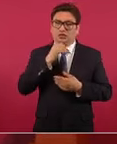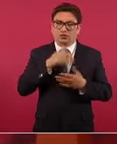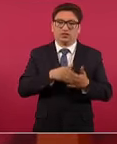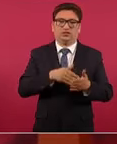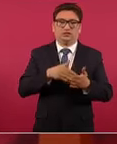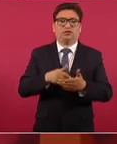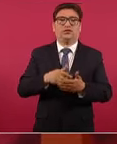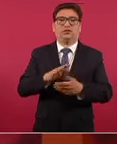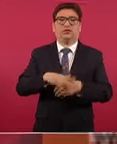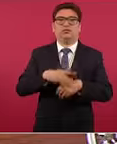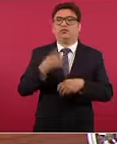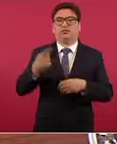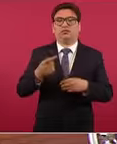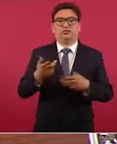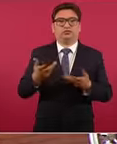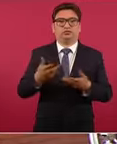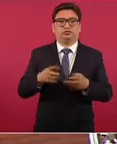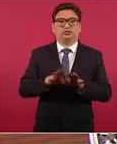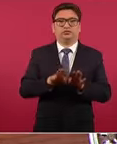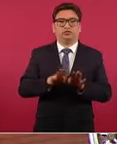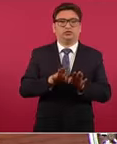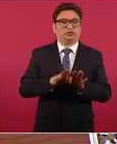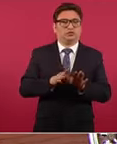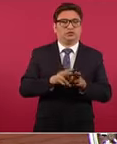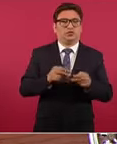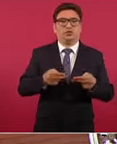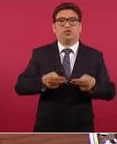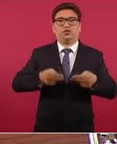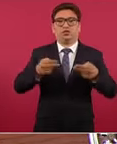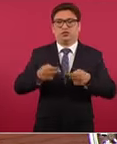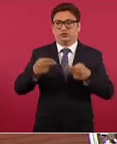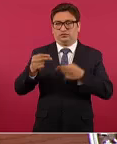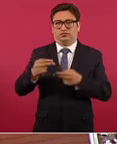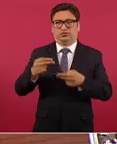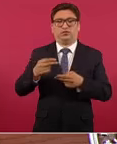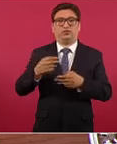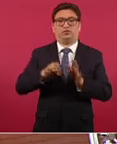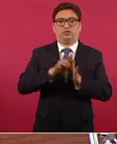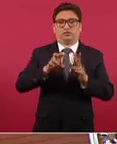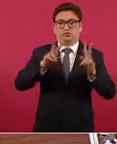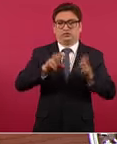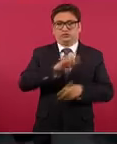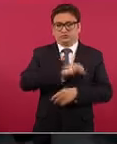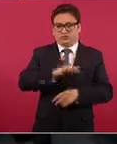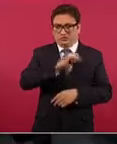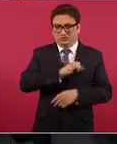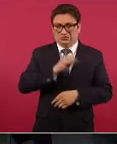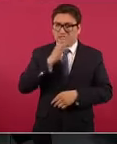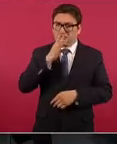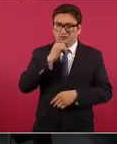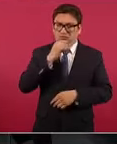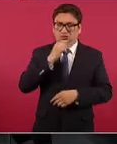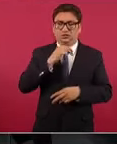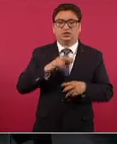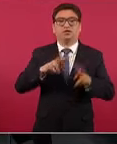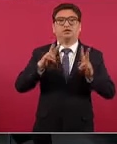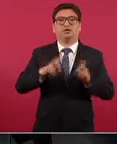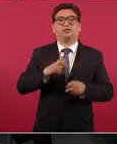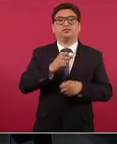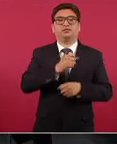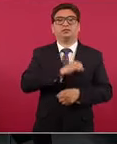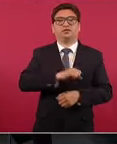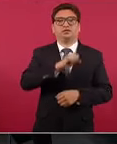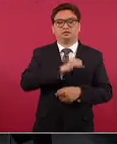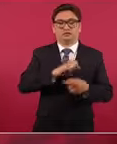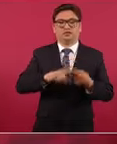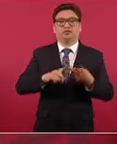poner al mercado como si fuesen mercancías la salud de la situación porque de dónde va a